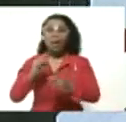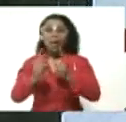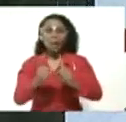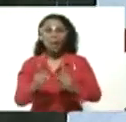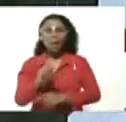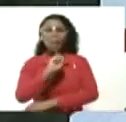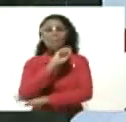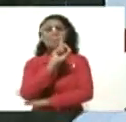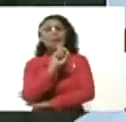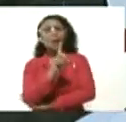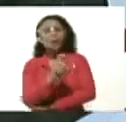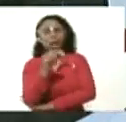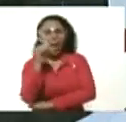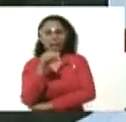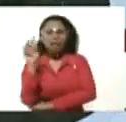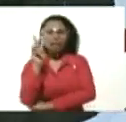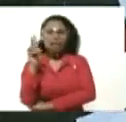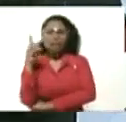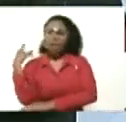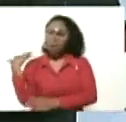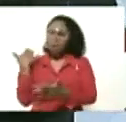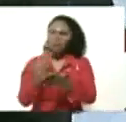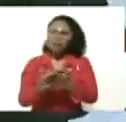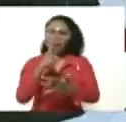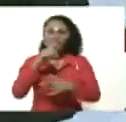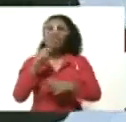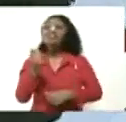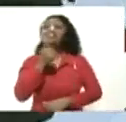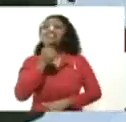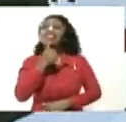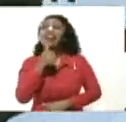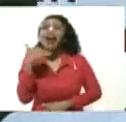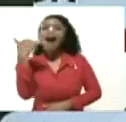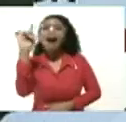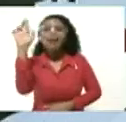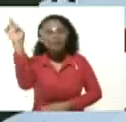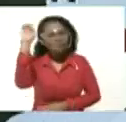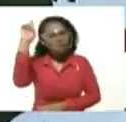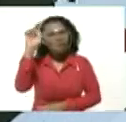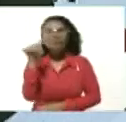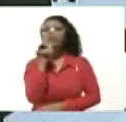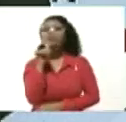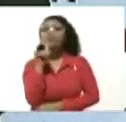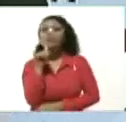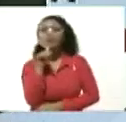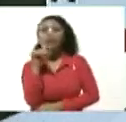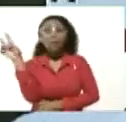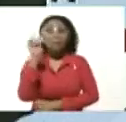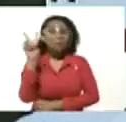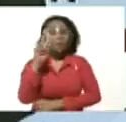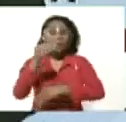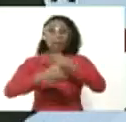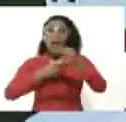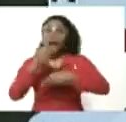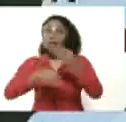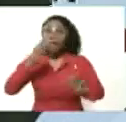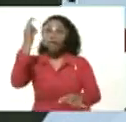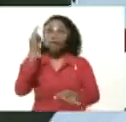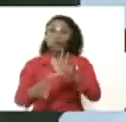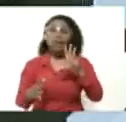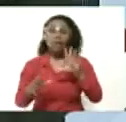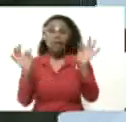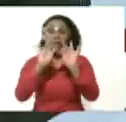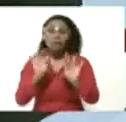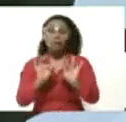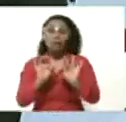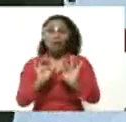que ha desafiado Venezuela desde hace años es: ¿quién tiene la razón? Venezuela se ha convertido en una suerte de espacio narrativo